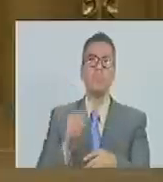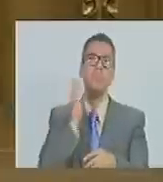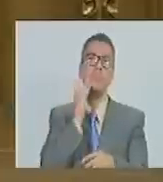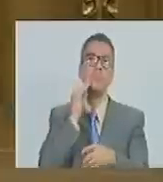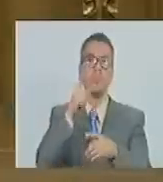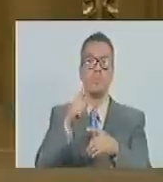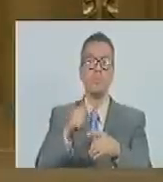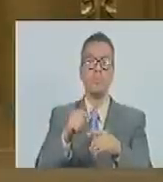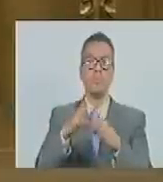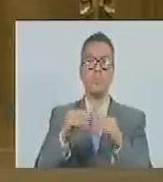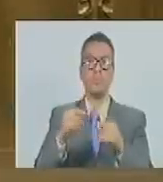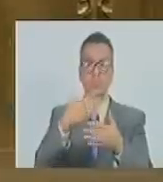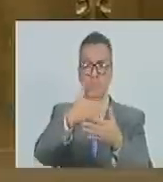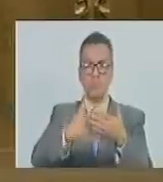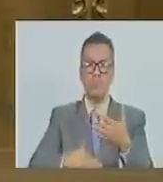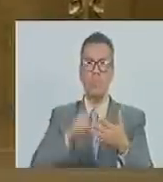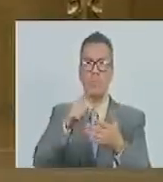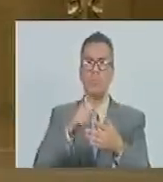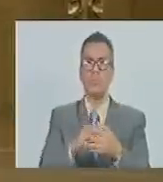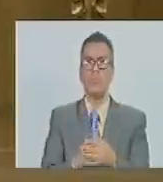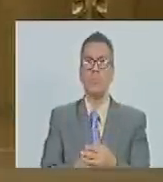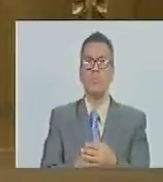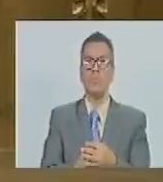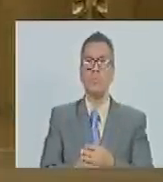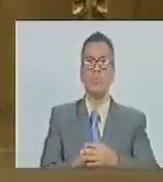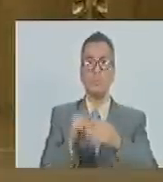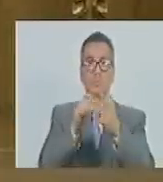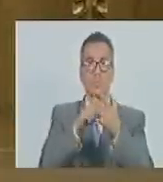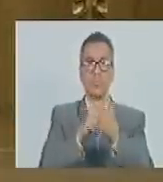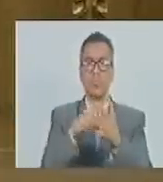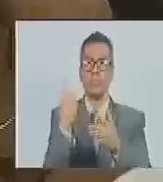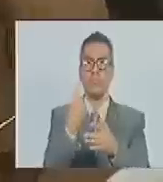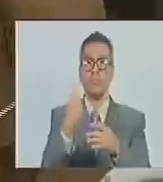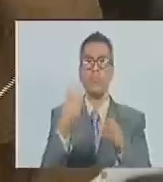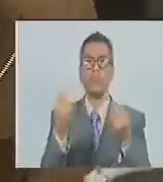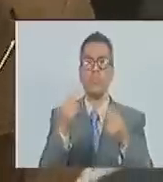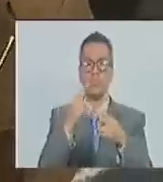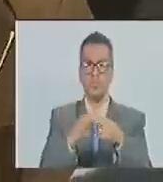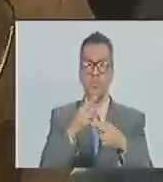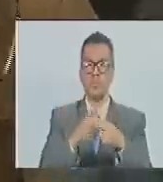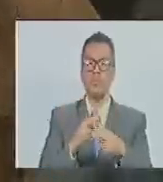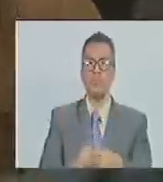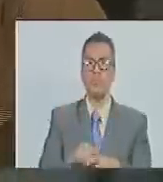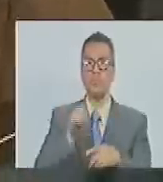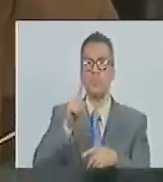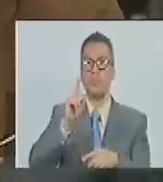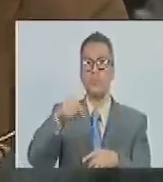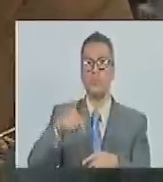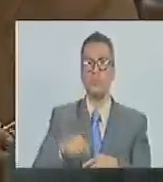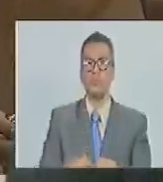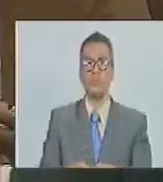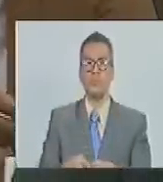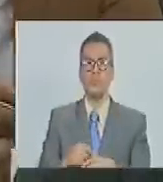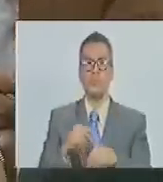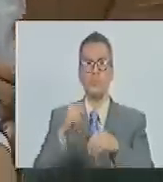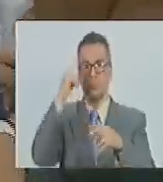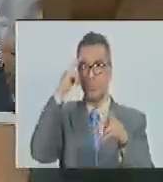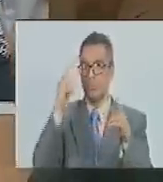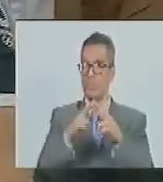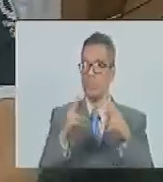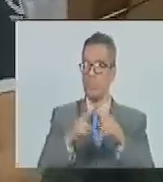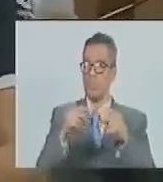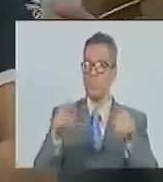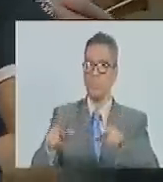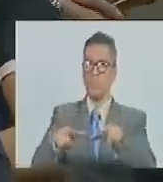un expediente, un referente sumamente peligroso. Están desconociendo la inmunidad